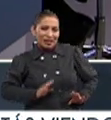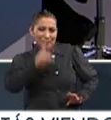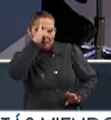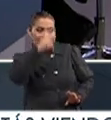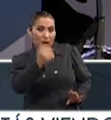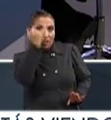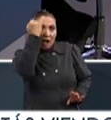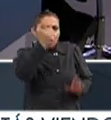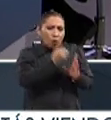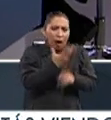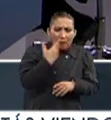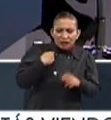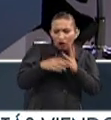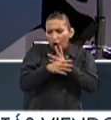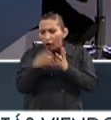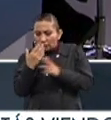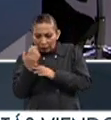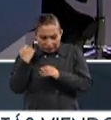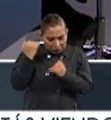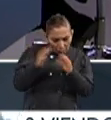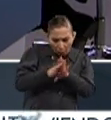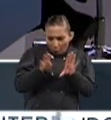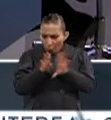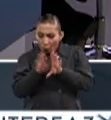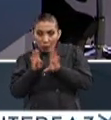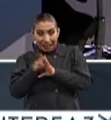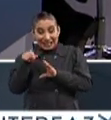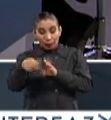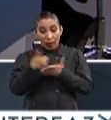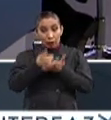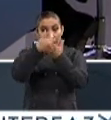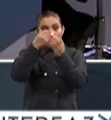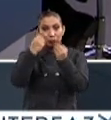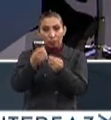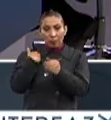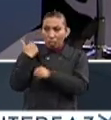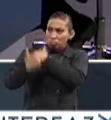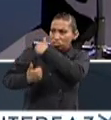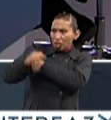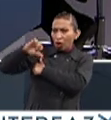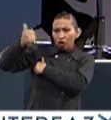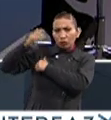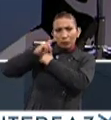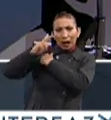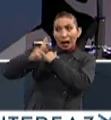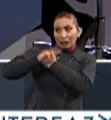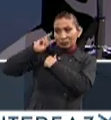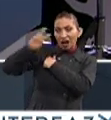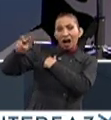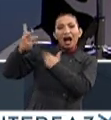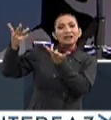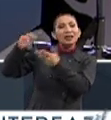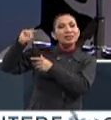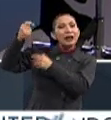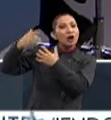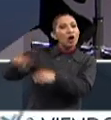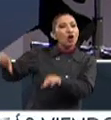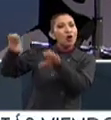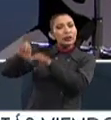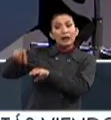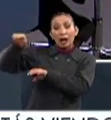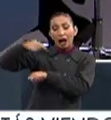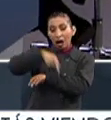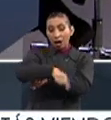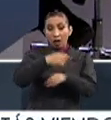¿no? La innovación, tener esas ganas, sí, de la creatividad. Eso nos ayuda mucho a poder competir contra los países que ya están generando tecnología. Ya